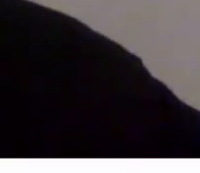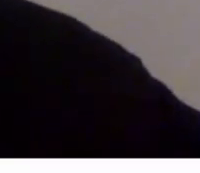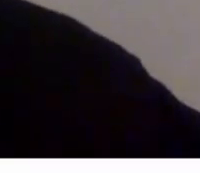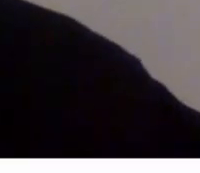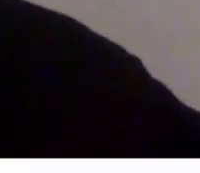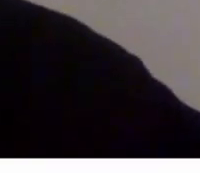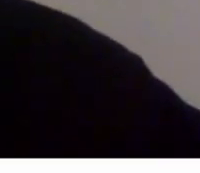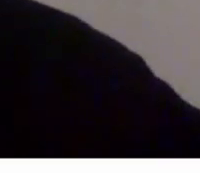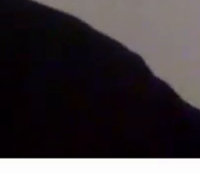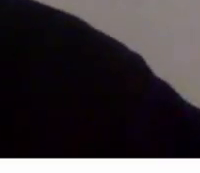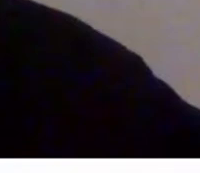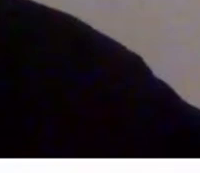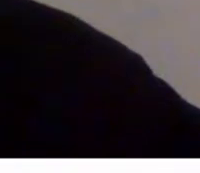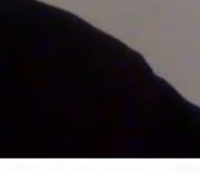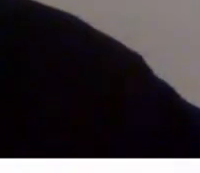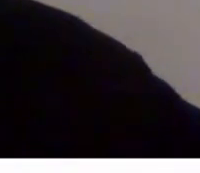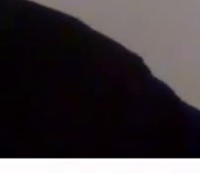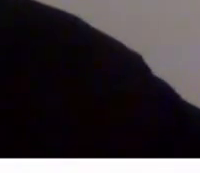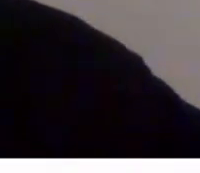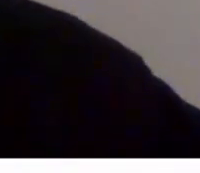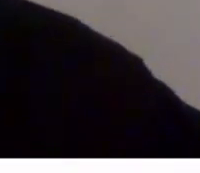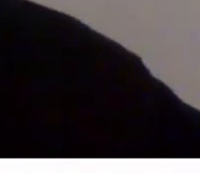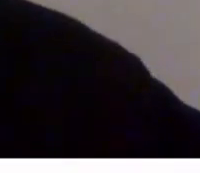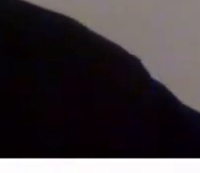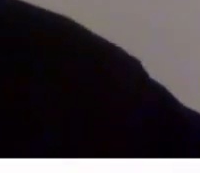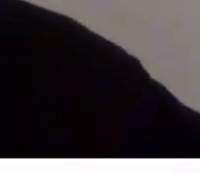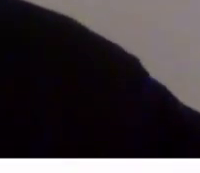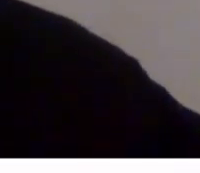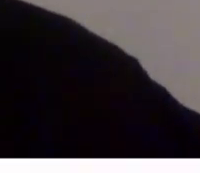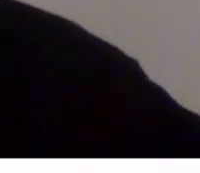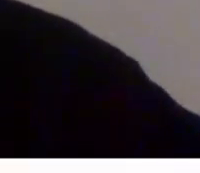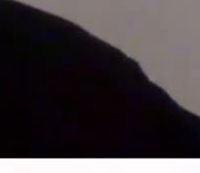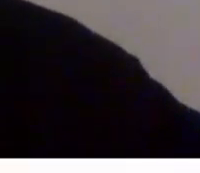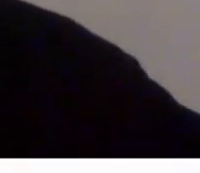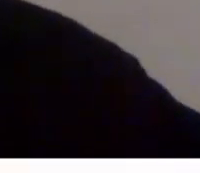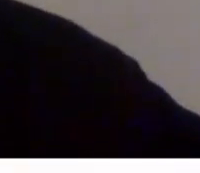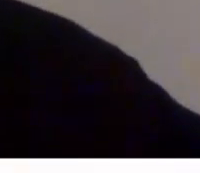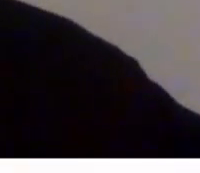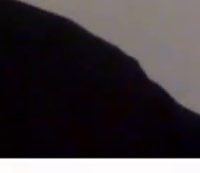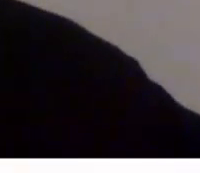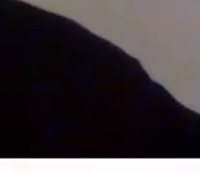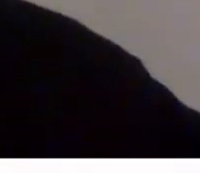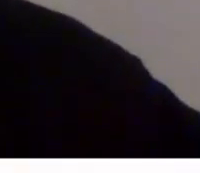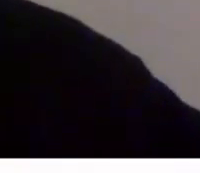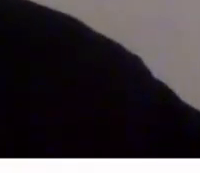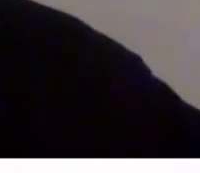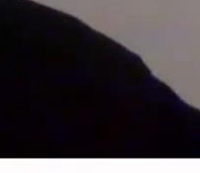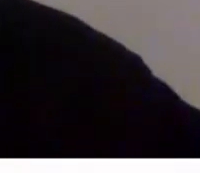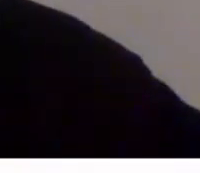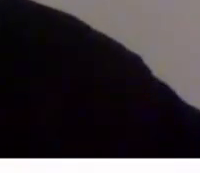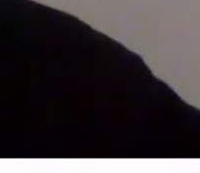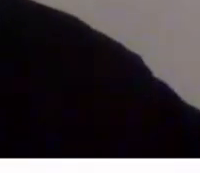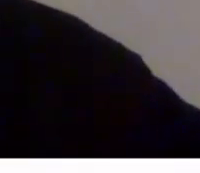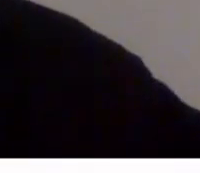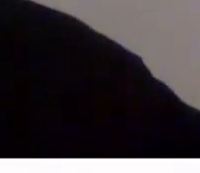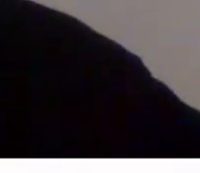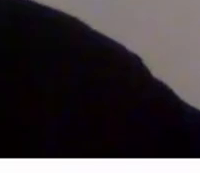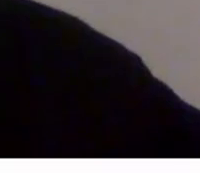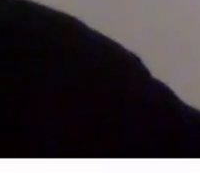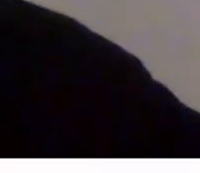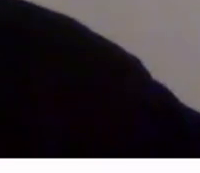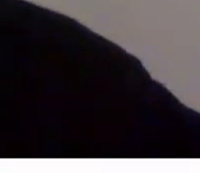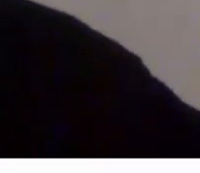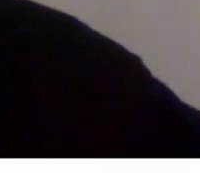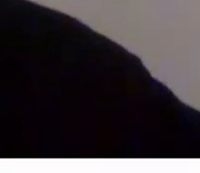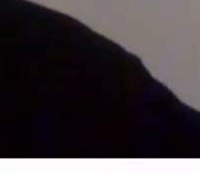José Castelli, cómo terminó Manuel José Joaquín del Corazón de Jesús Belgrano, uno piensa en aquello que